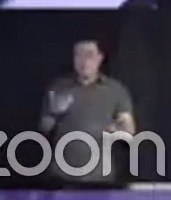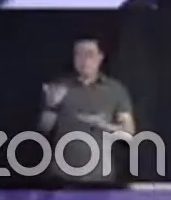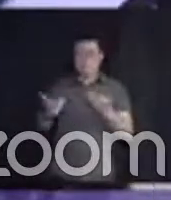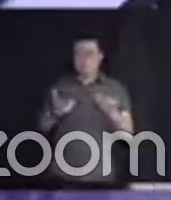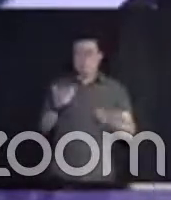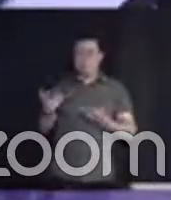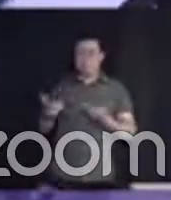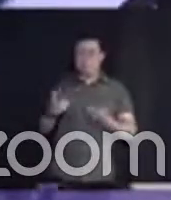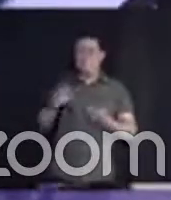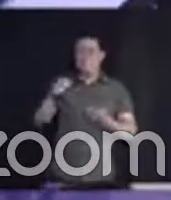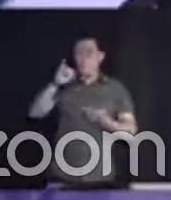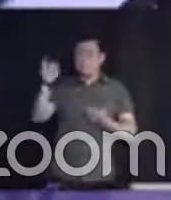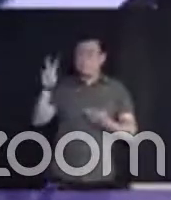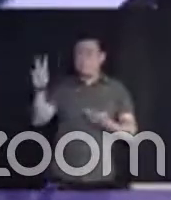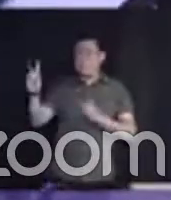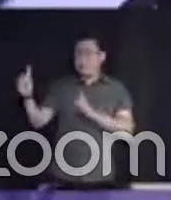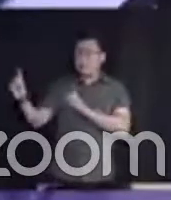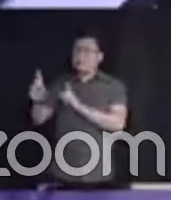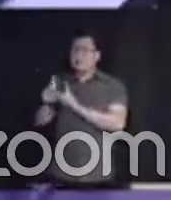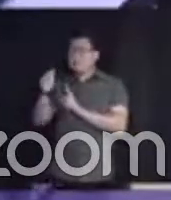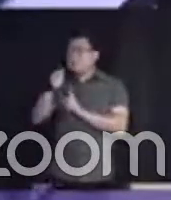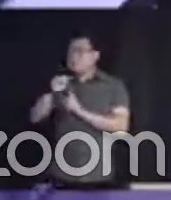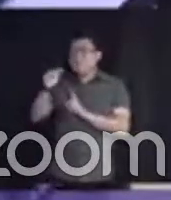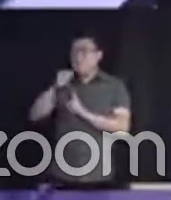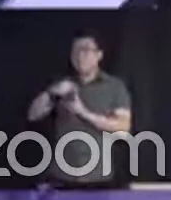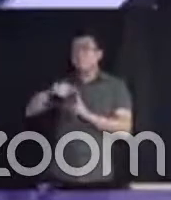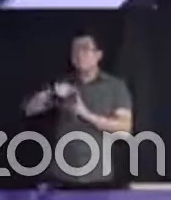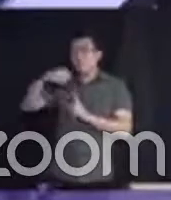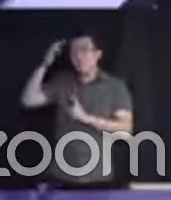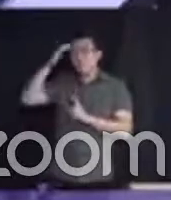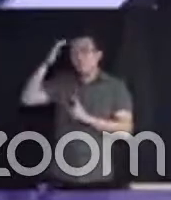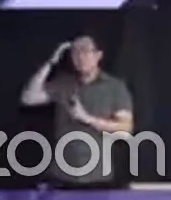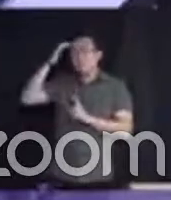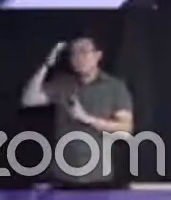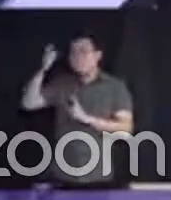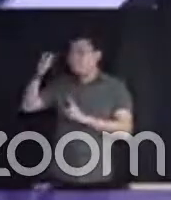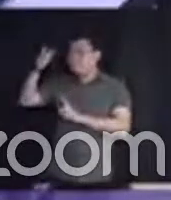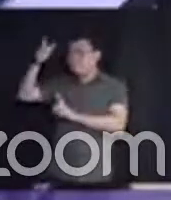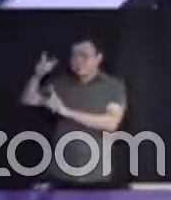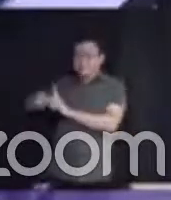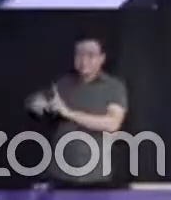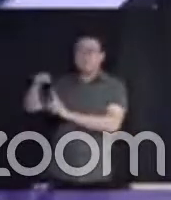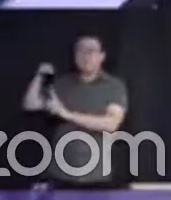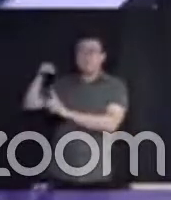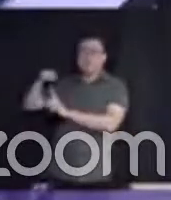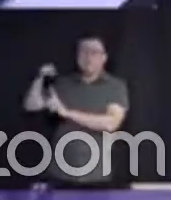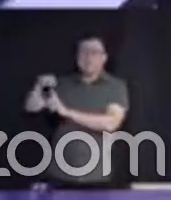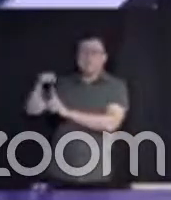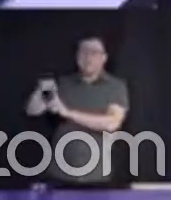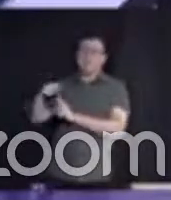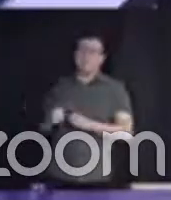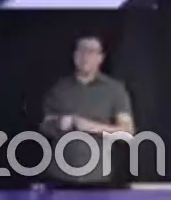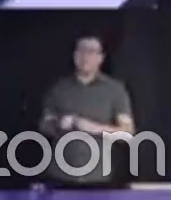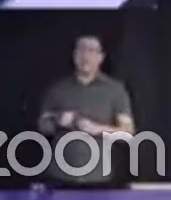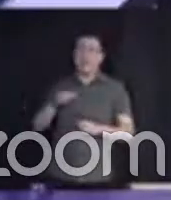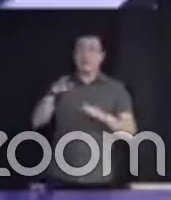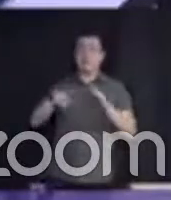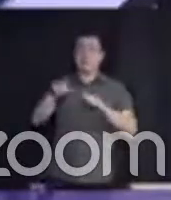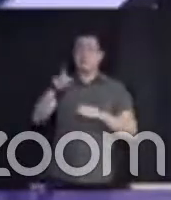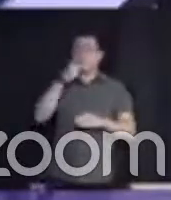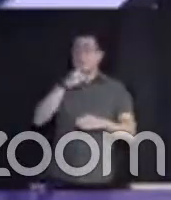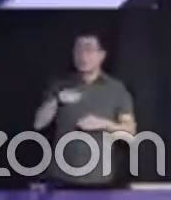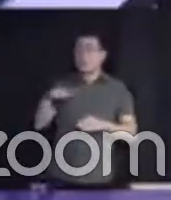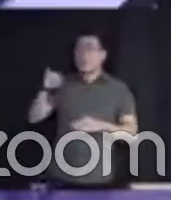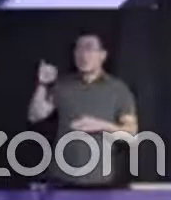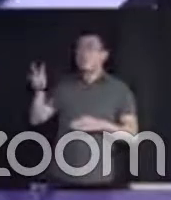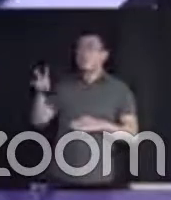estuvo con Jorge Vergara, fuimos nosotros. Y conozco todas las respuestas que le daba a cada uno de ustedes. Y cuando ustedes